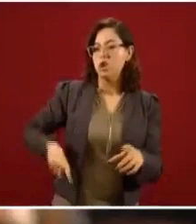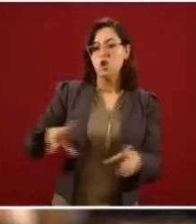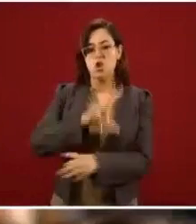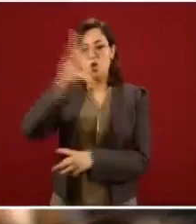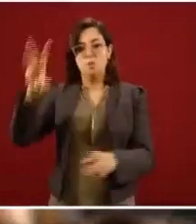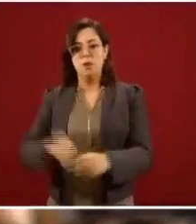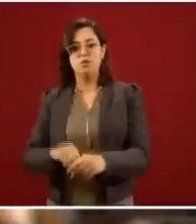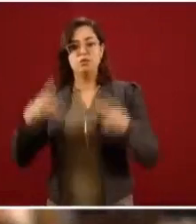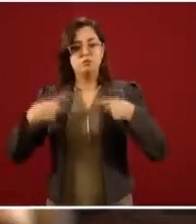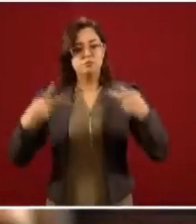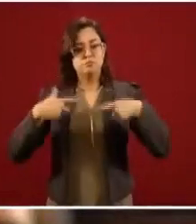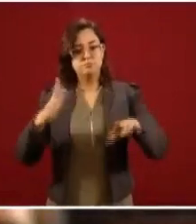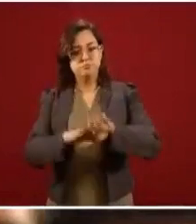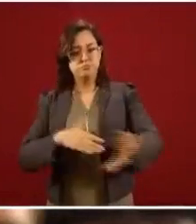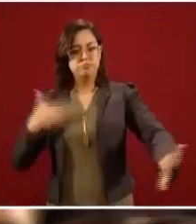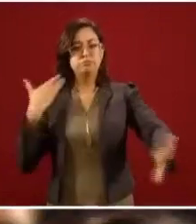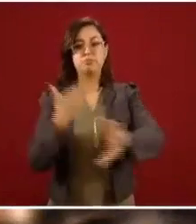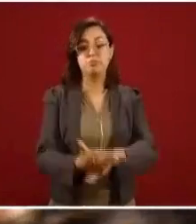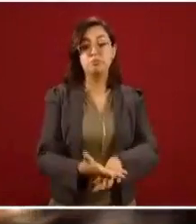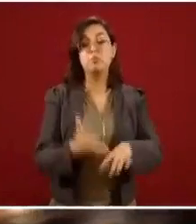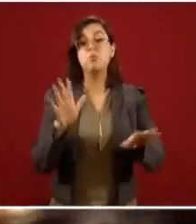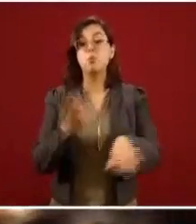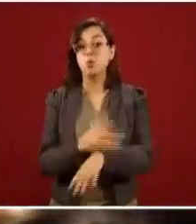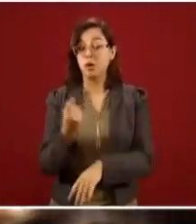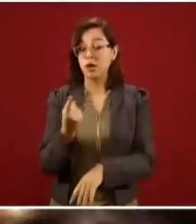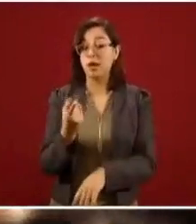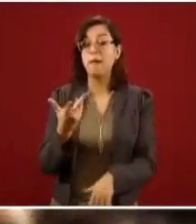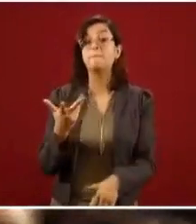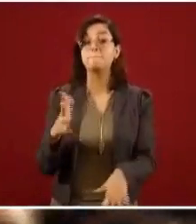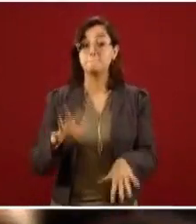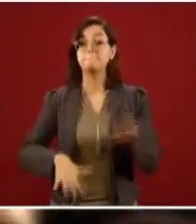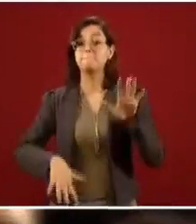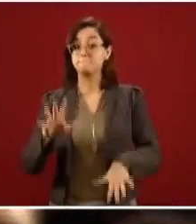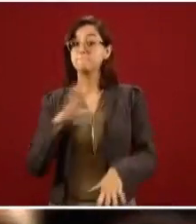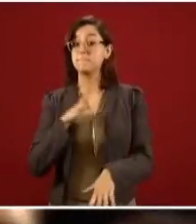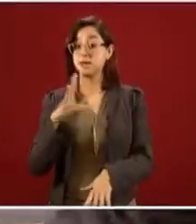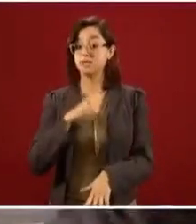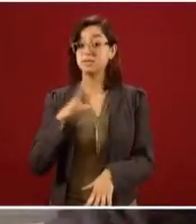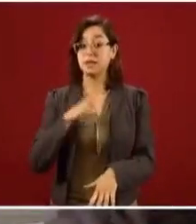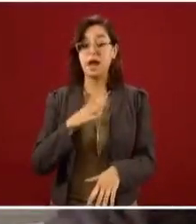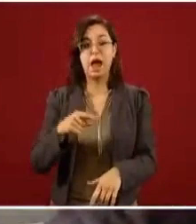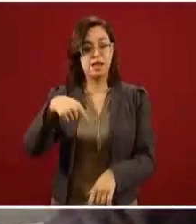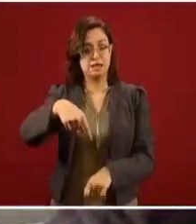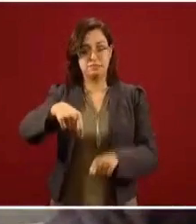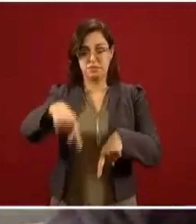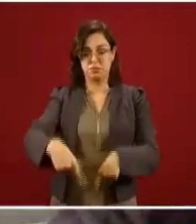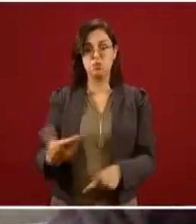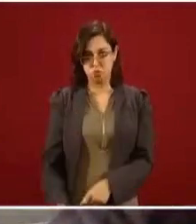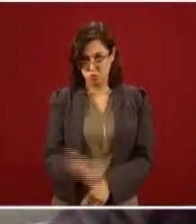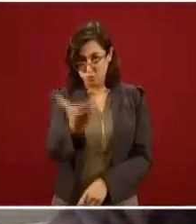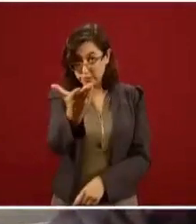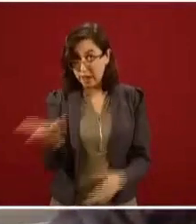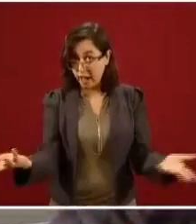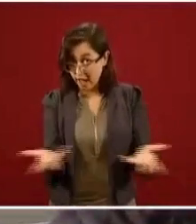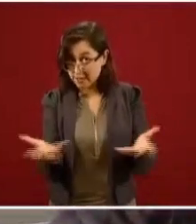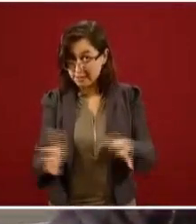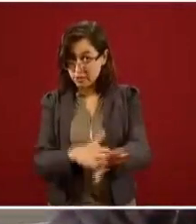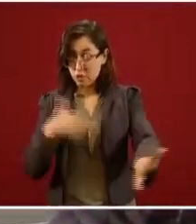una persona, como a veces parecería que ocurre desde esta tribuna. Pues